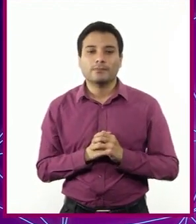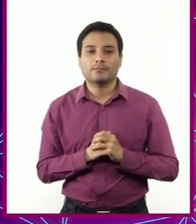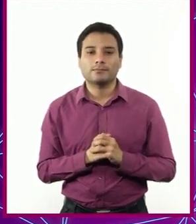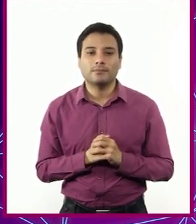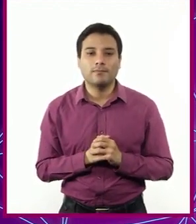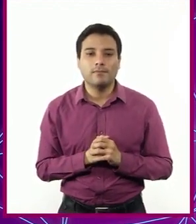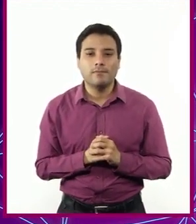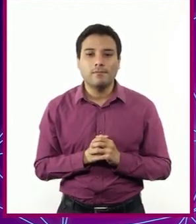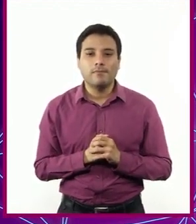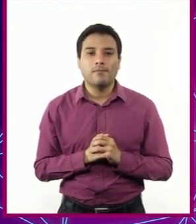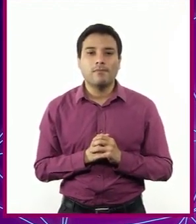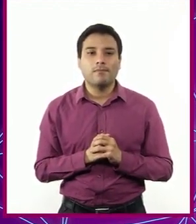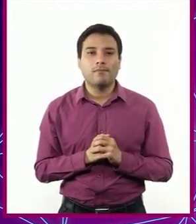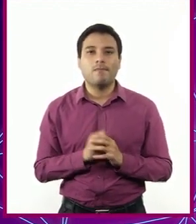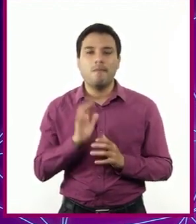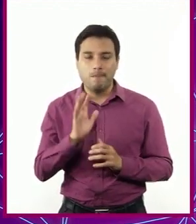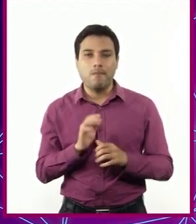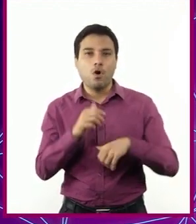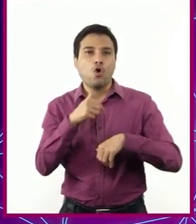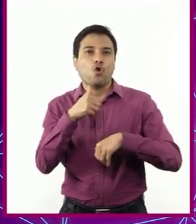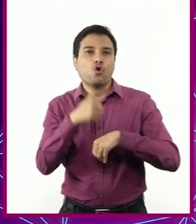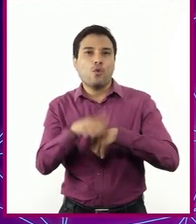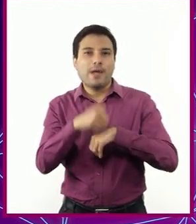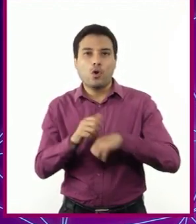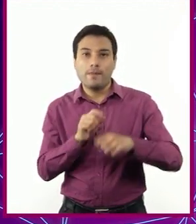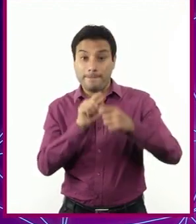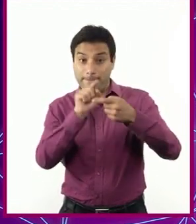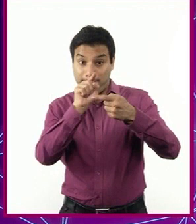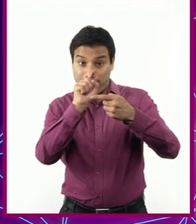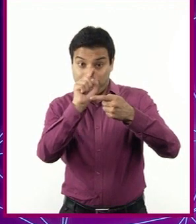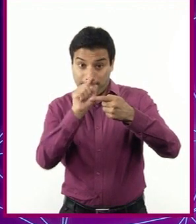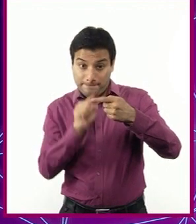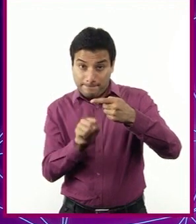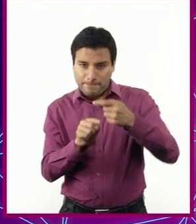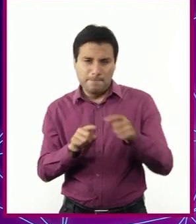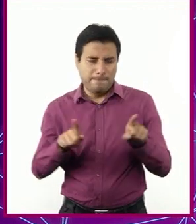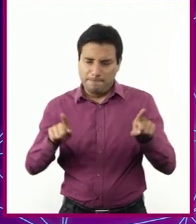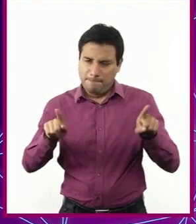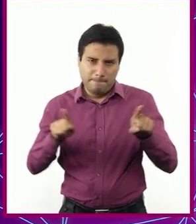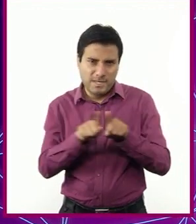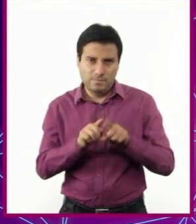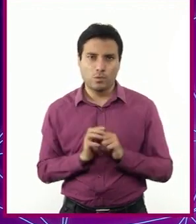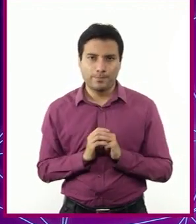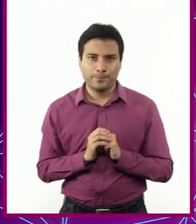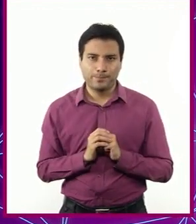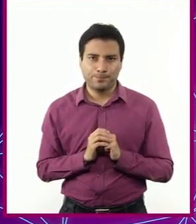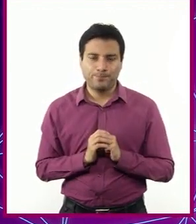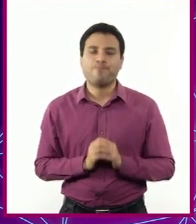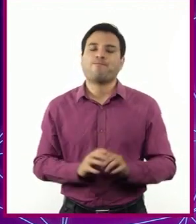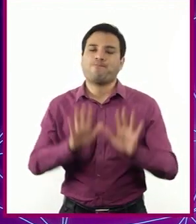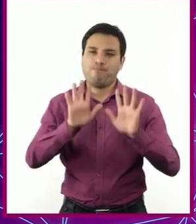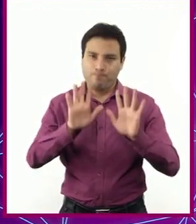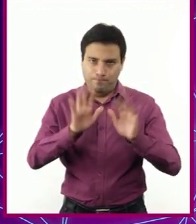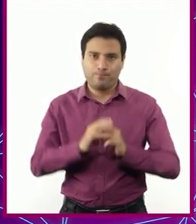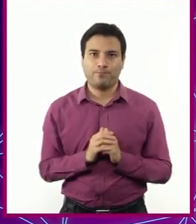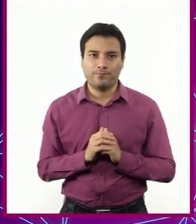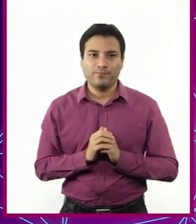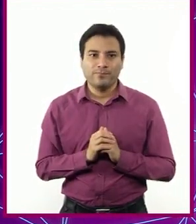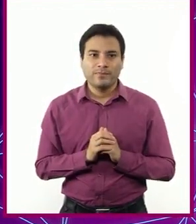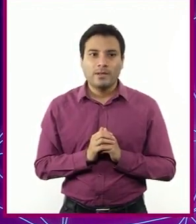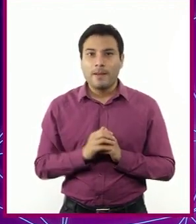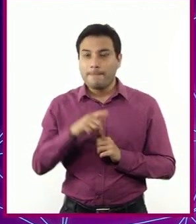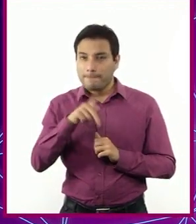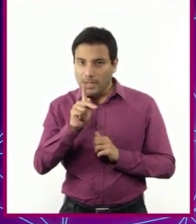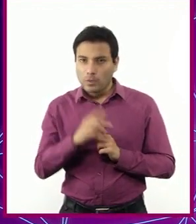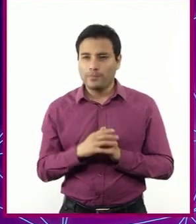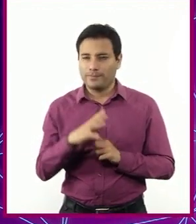son cocientes de potencias que entre sí tienen la misma base. Sin embargo, Las tres potencias resultantes son de diferente